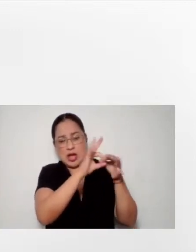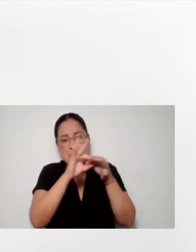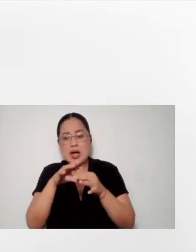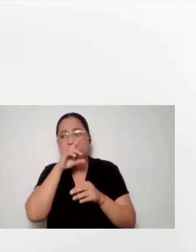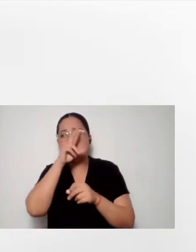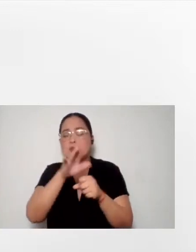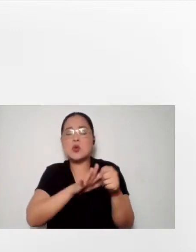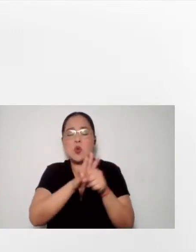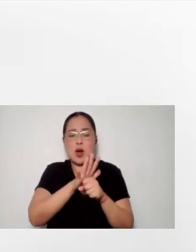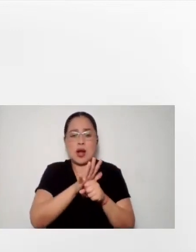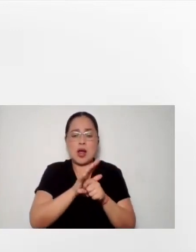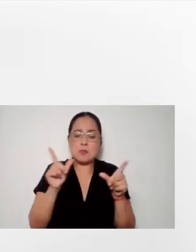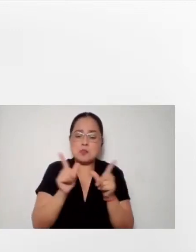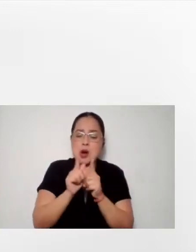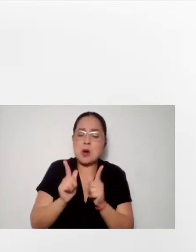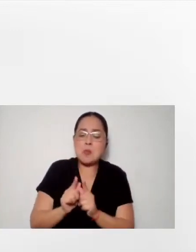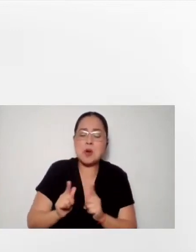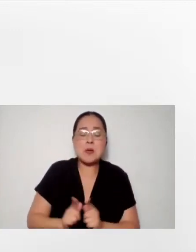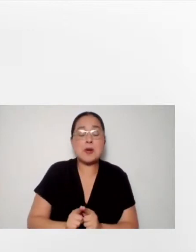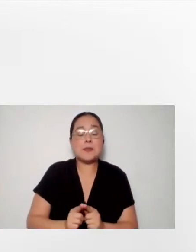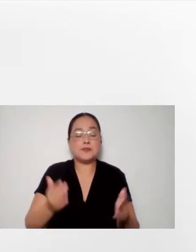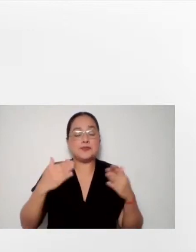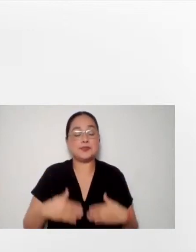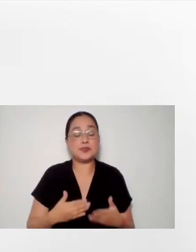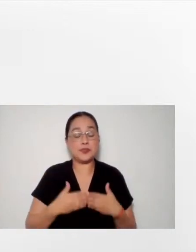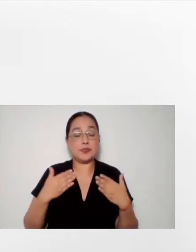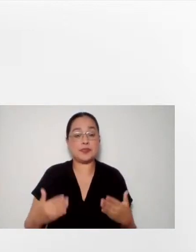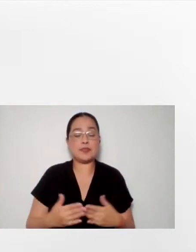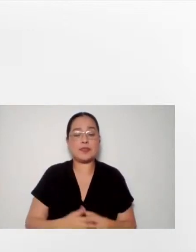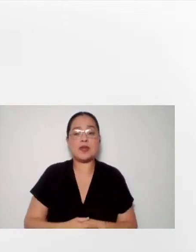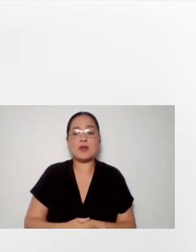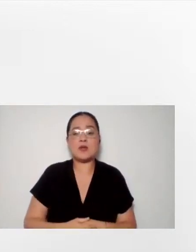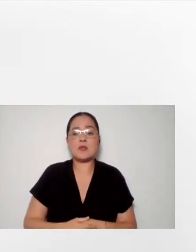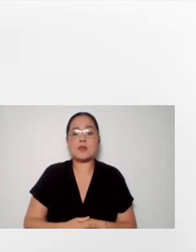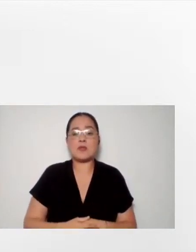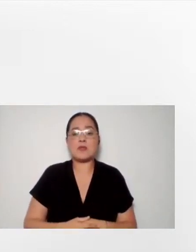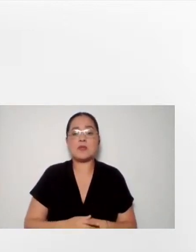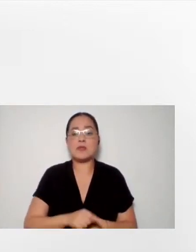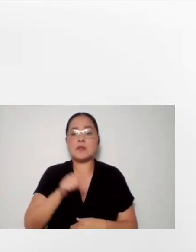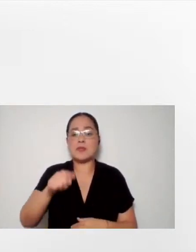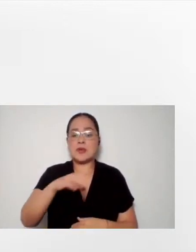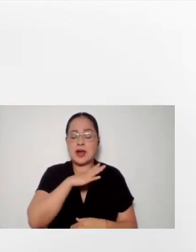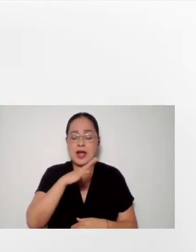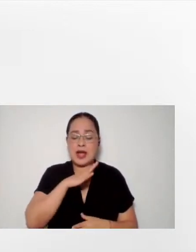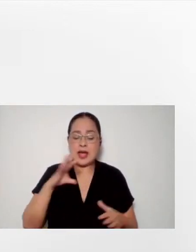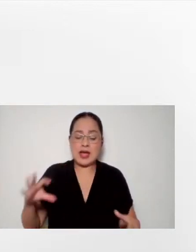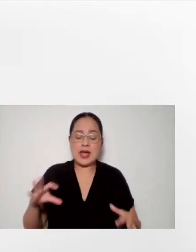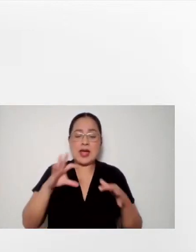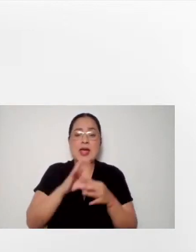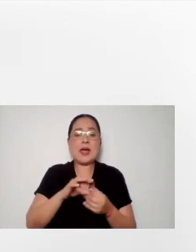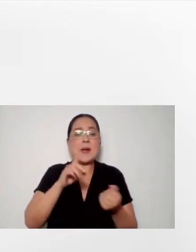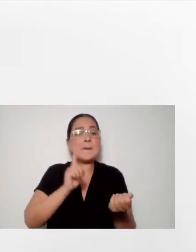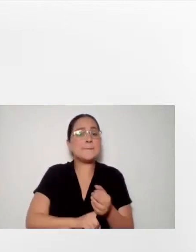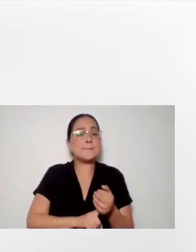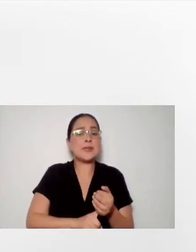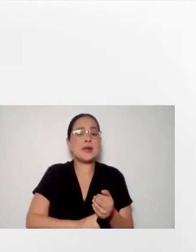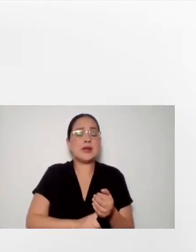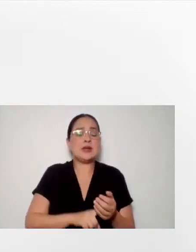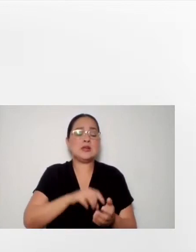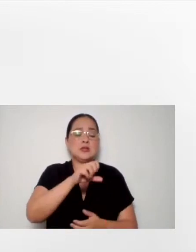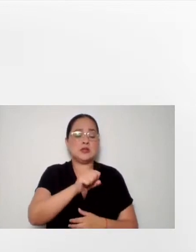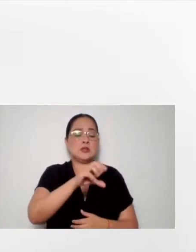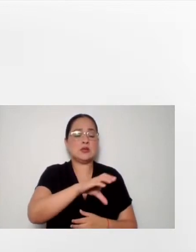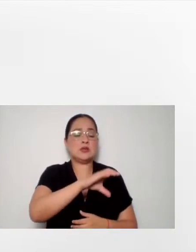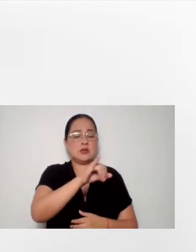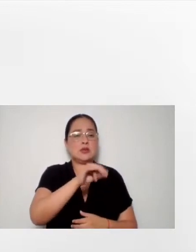uno de los casos. Y finalmente se pone una transcripción de las primeras razones que dio la Corte para